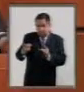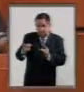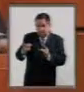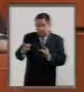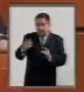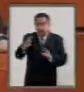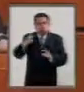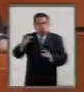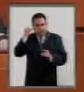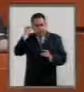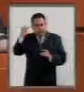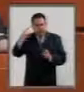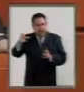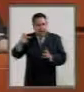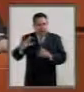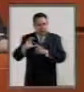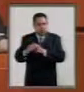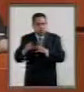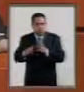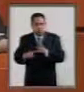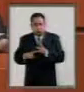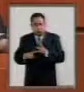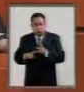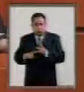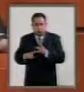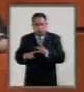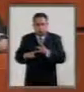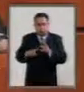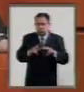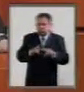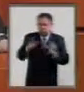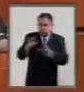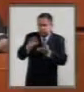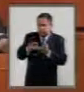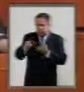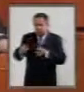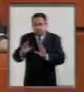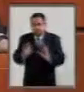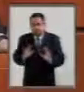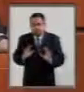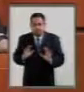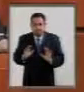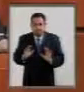él tenía en esa comisión, pues solo votaron él y una senadora.